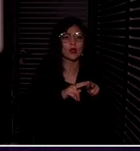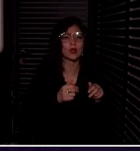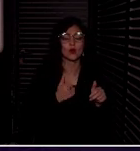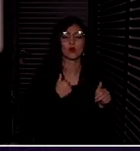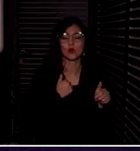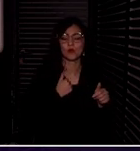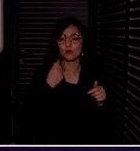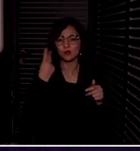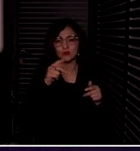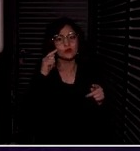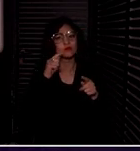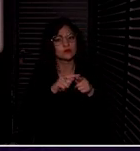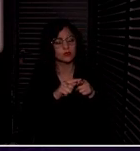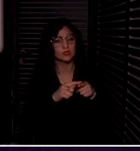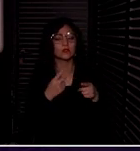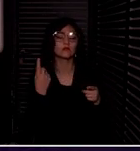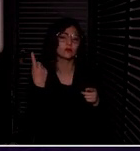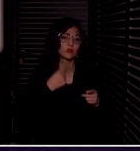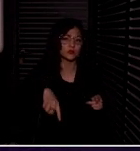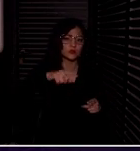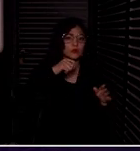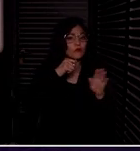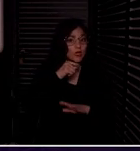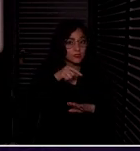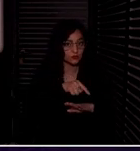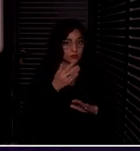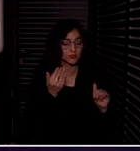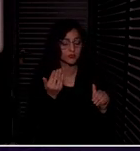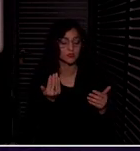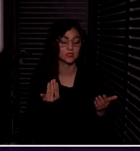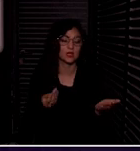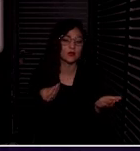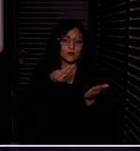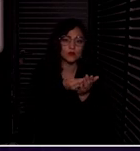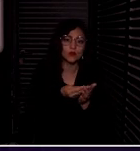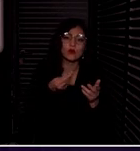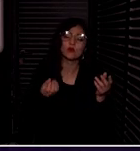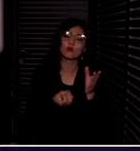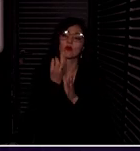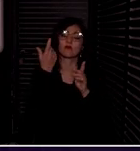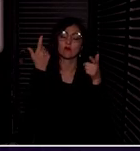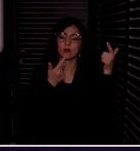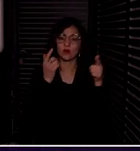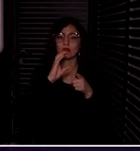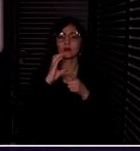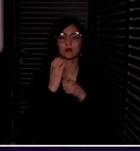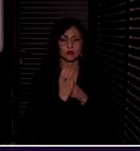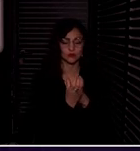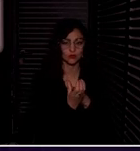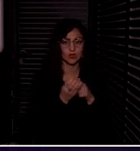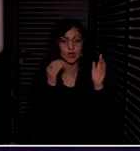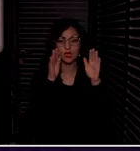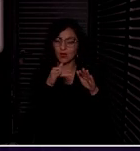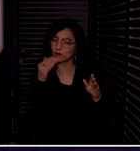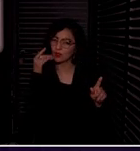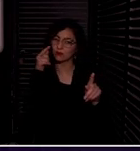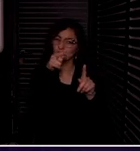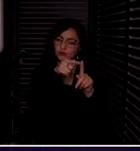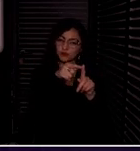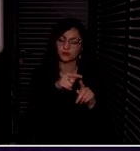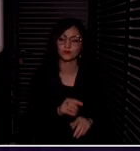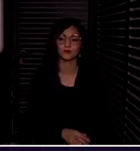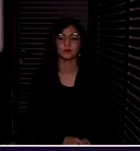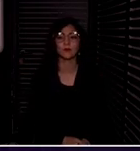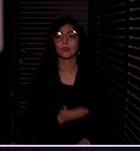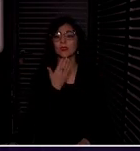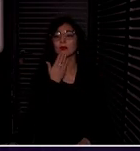público básico, y en eso tenemos que establecer una nueva política cultural en esta misma dirección. Y establecer